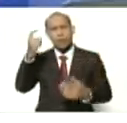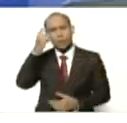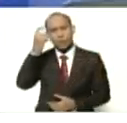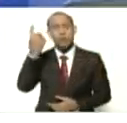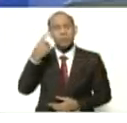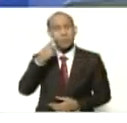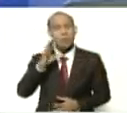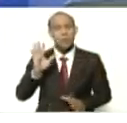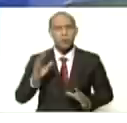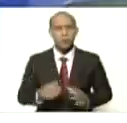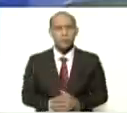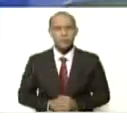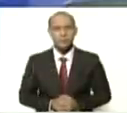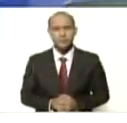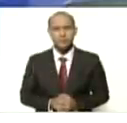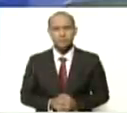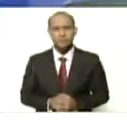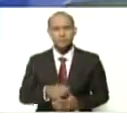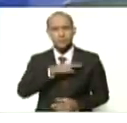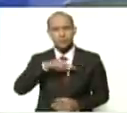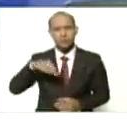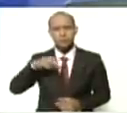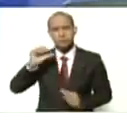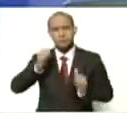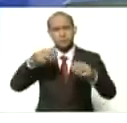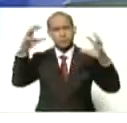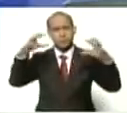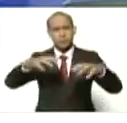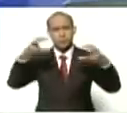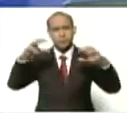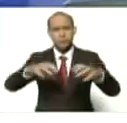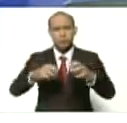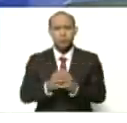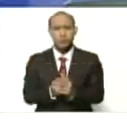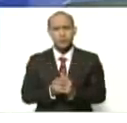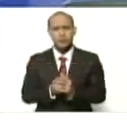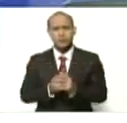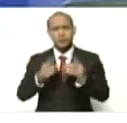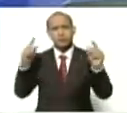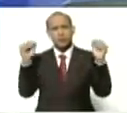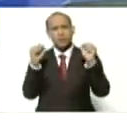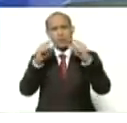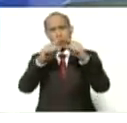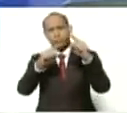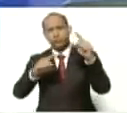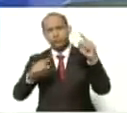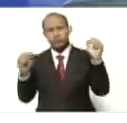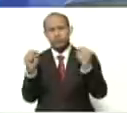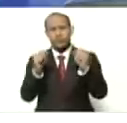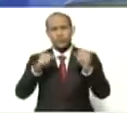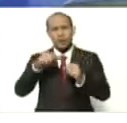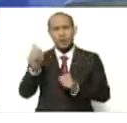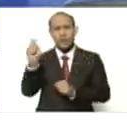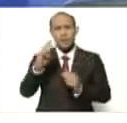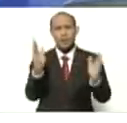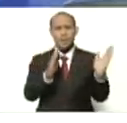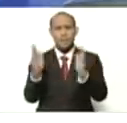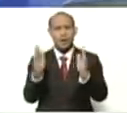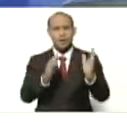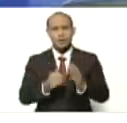ver así que estamos con lluvias con temperaturas más bajas a las normales en este mes de marzo